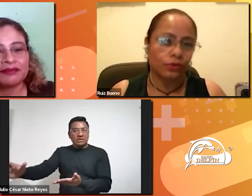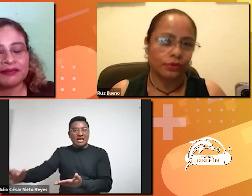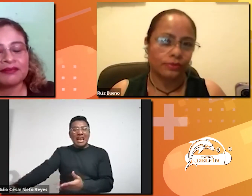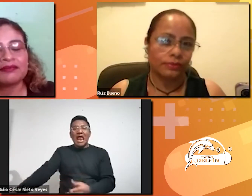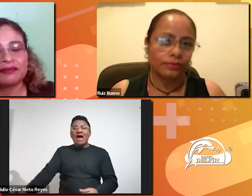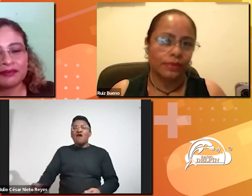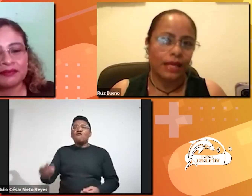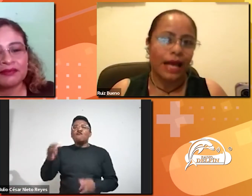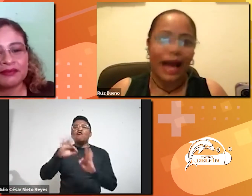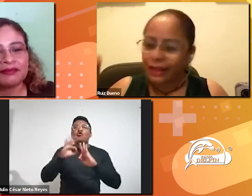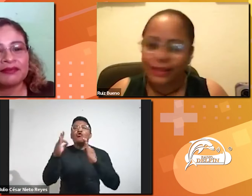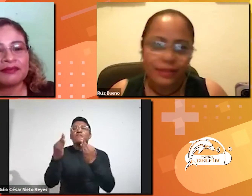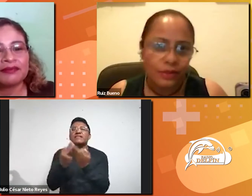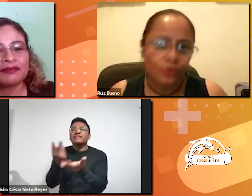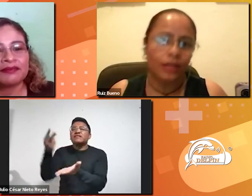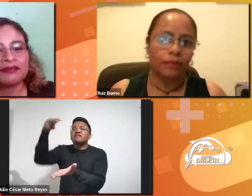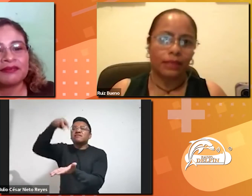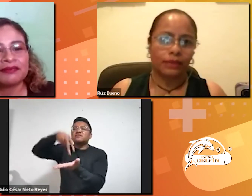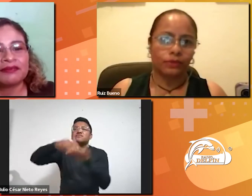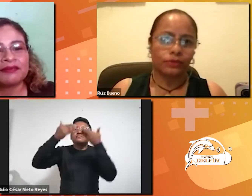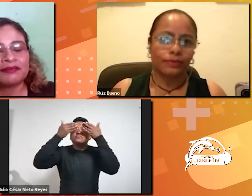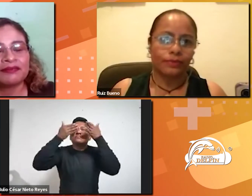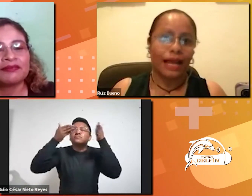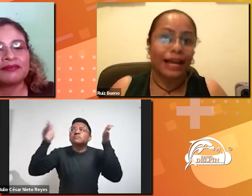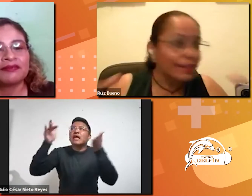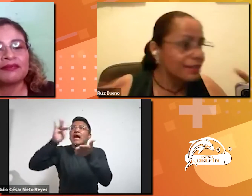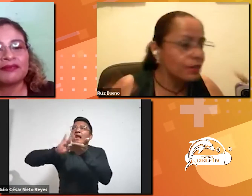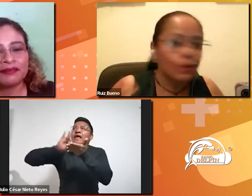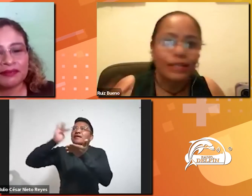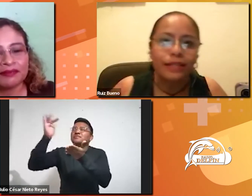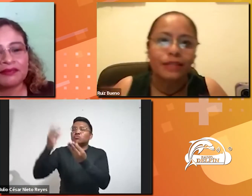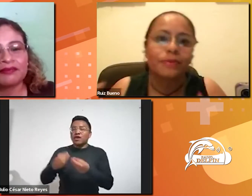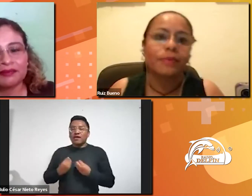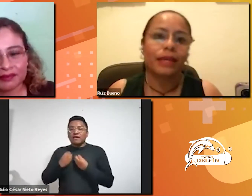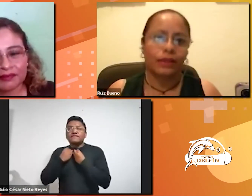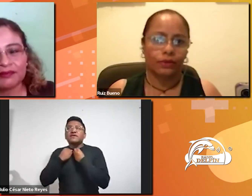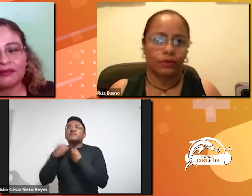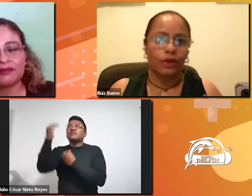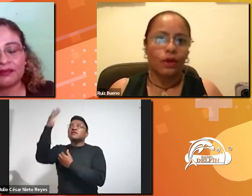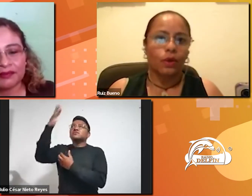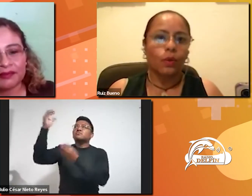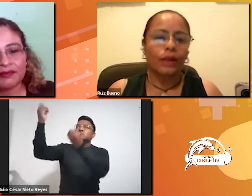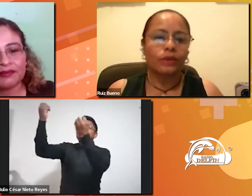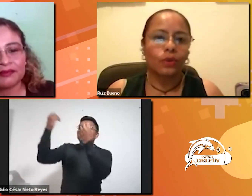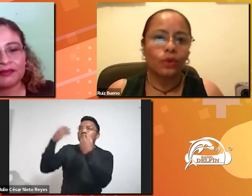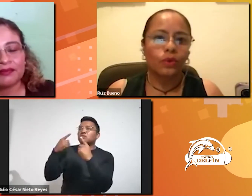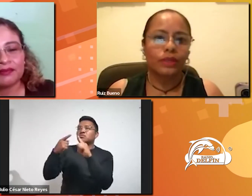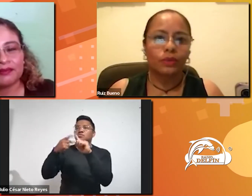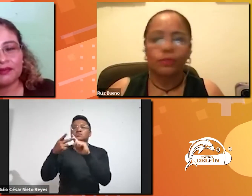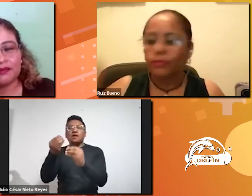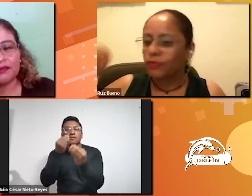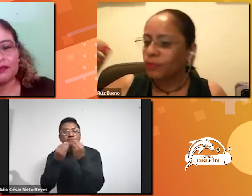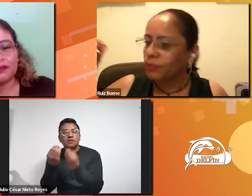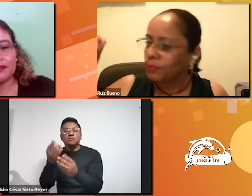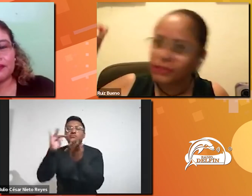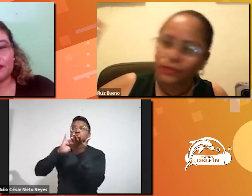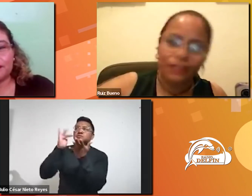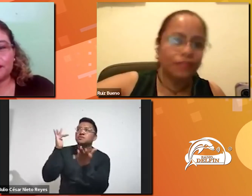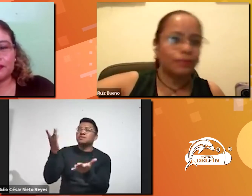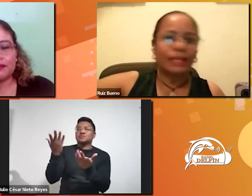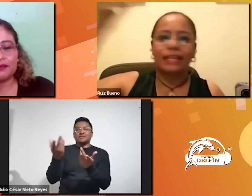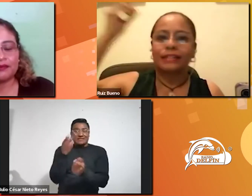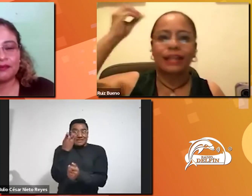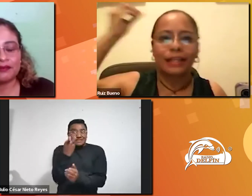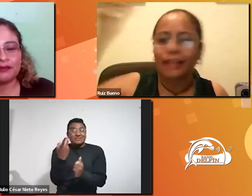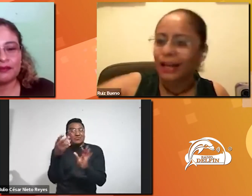los ojos. Agradeces tus alimentos. Agradeces lo que estás viviendo. Cuando de tu más